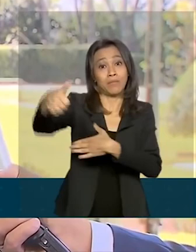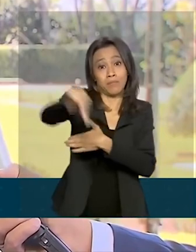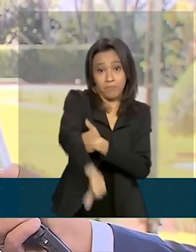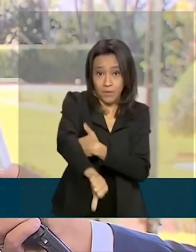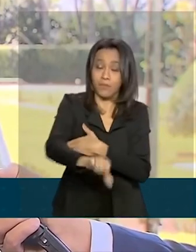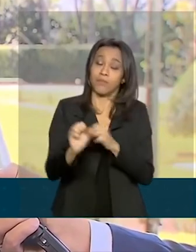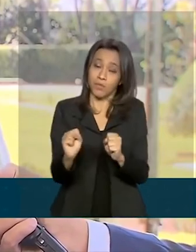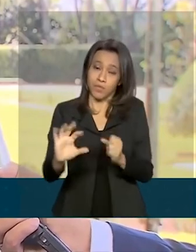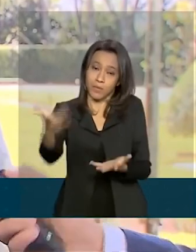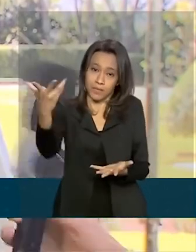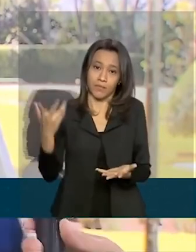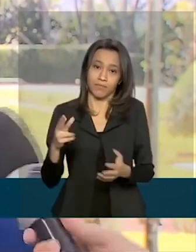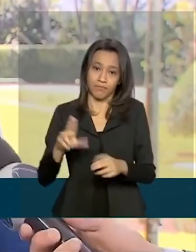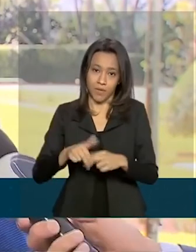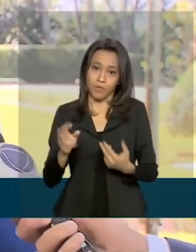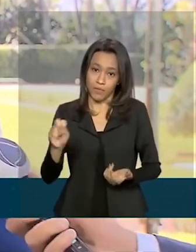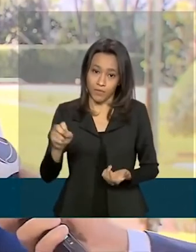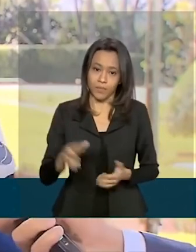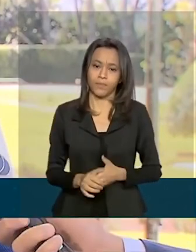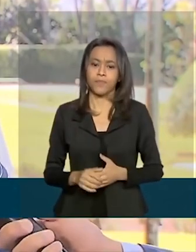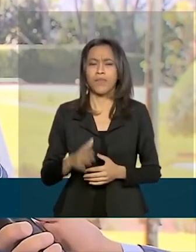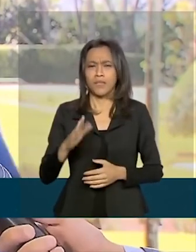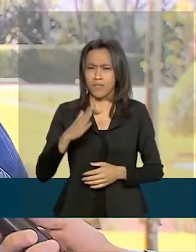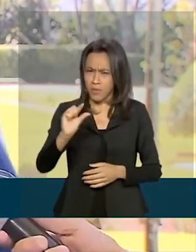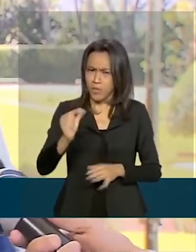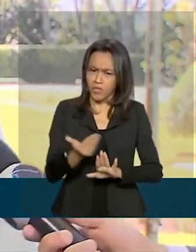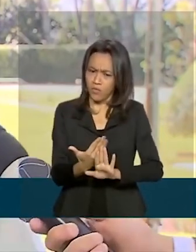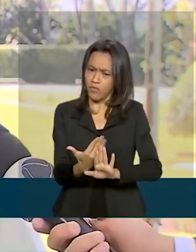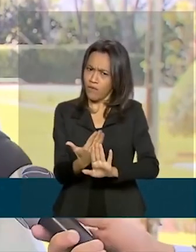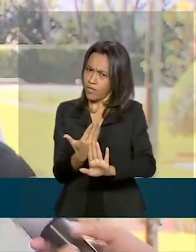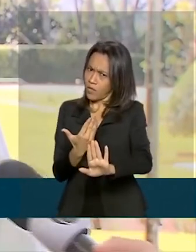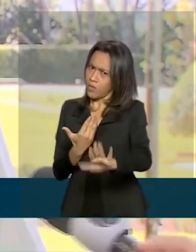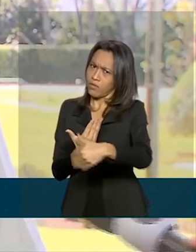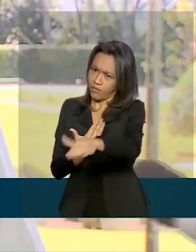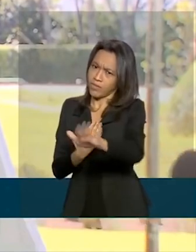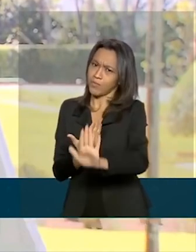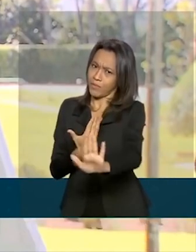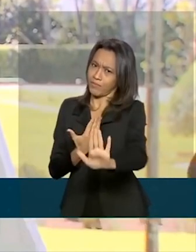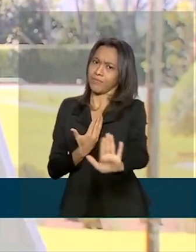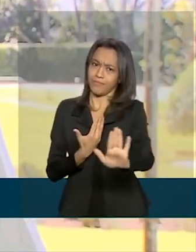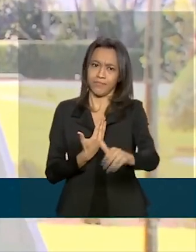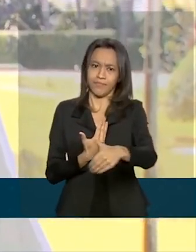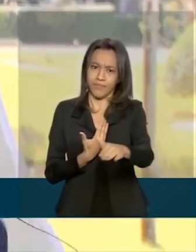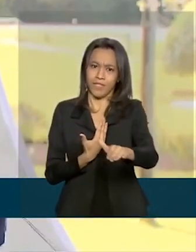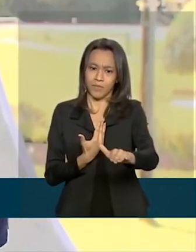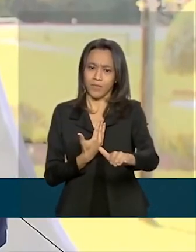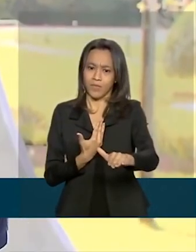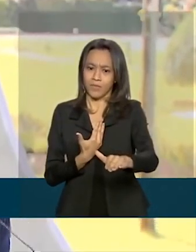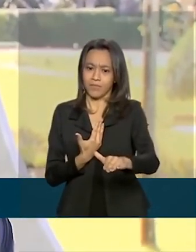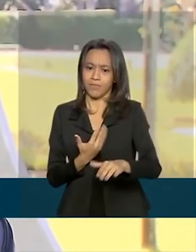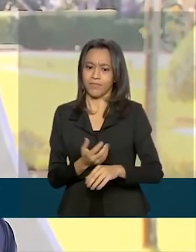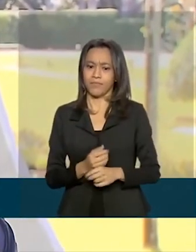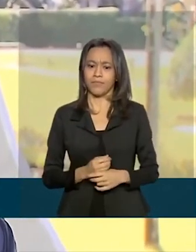veces el propio presidente menospreció la enfermedad, desalentó los protocolos de seguridad como el uso de